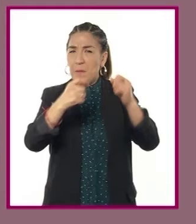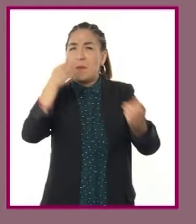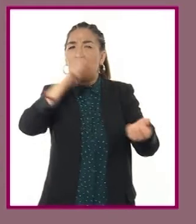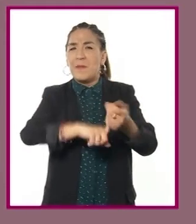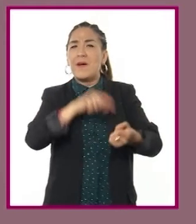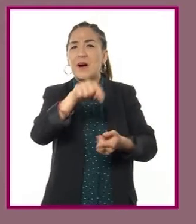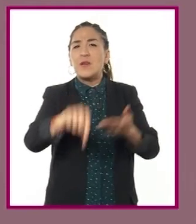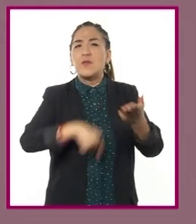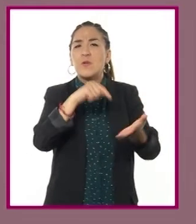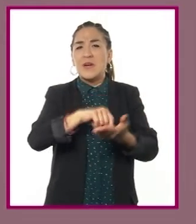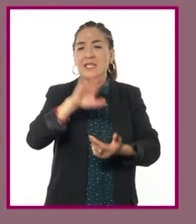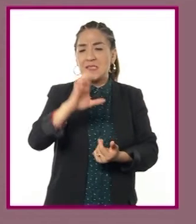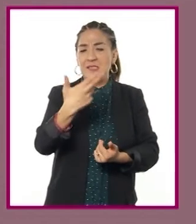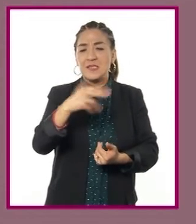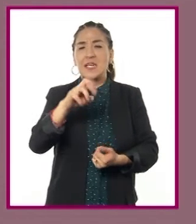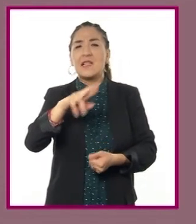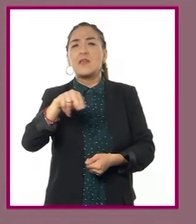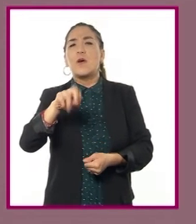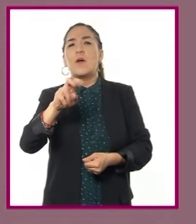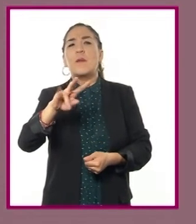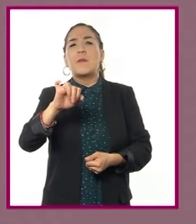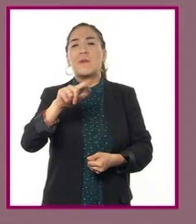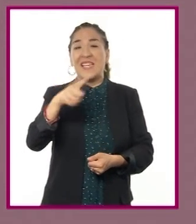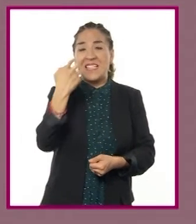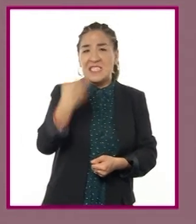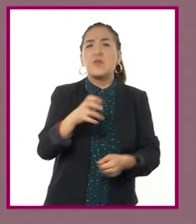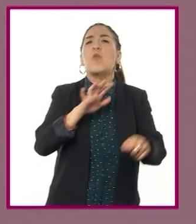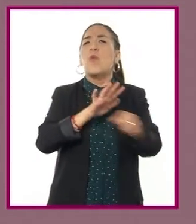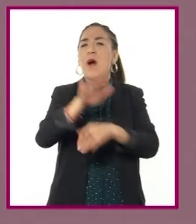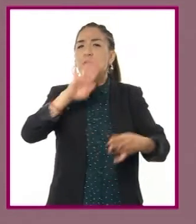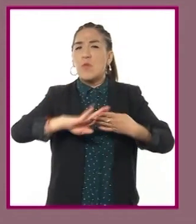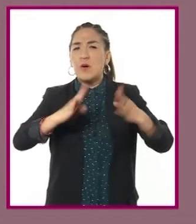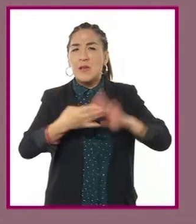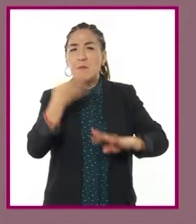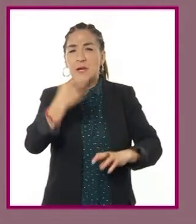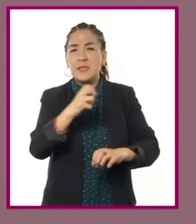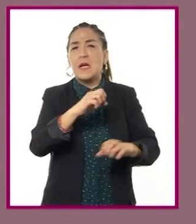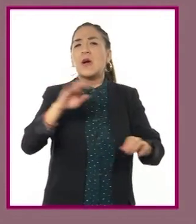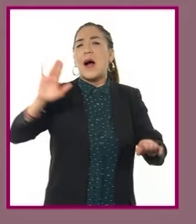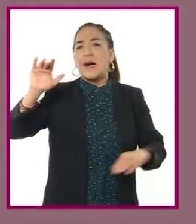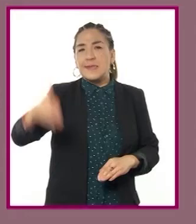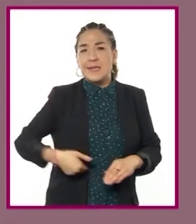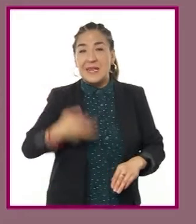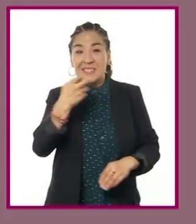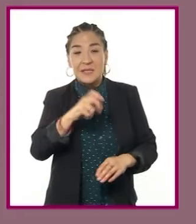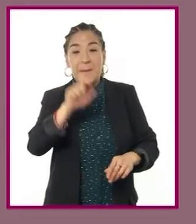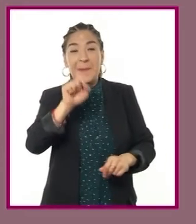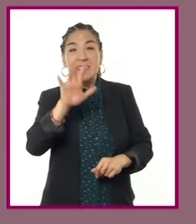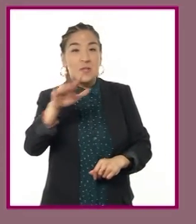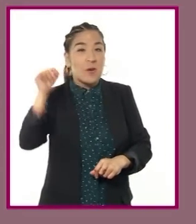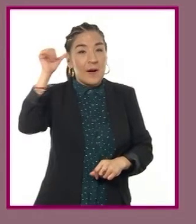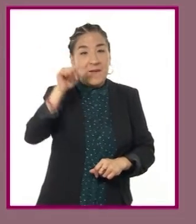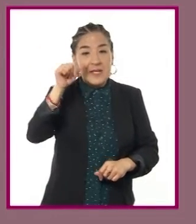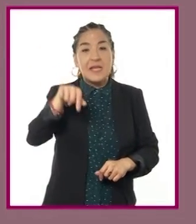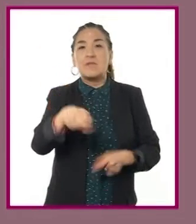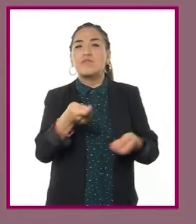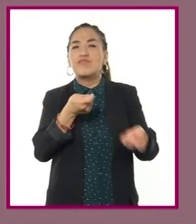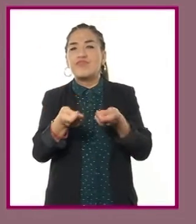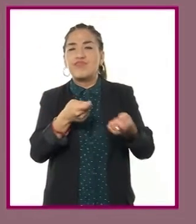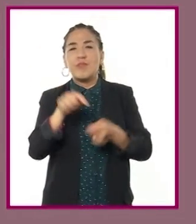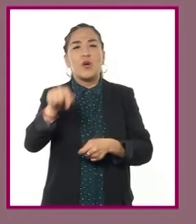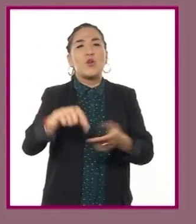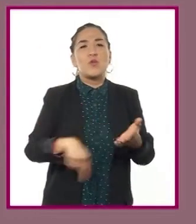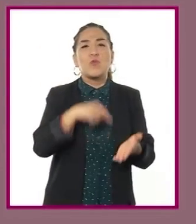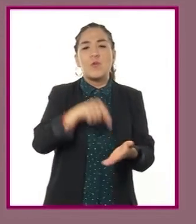Chernóbil. El motivo que desencadenó el accidente fue la realización de una prueba programada para el 25 de abril bajo la dirección de las